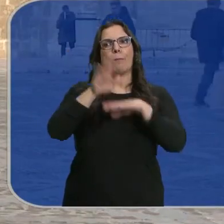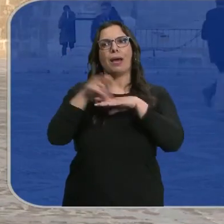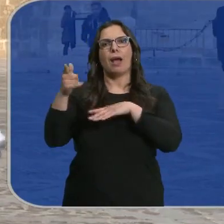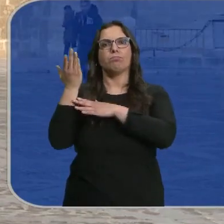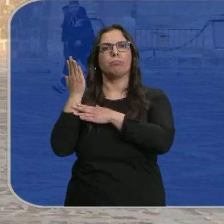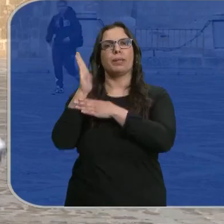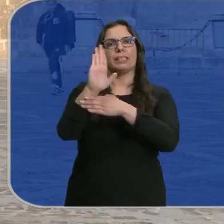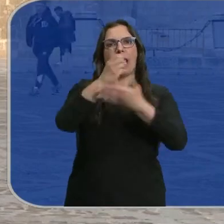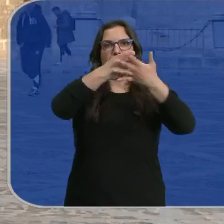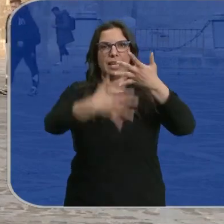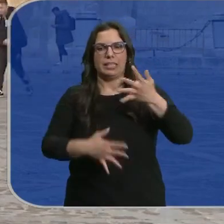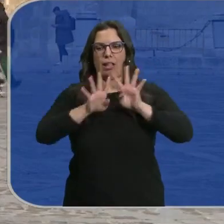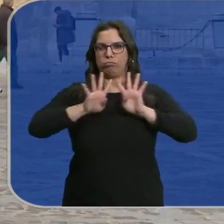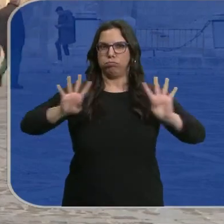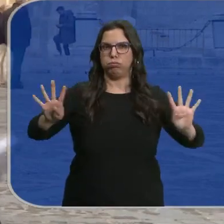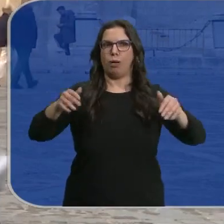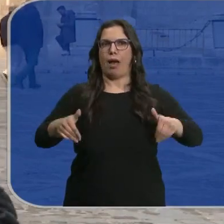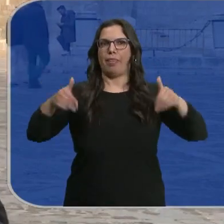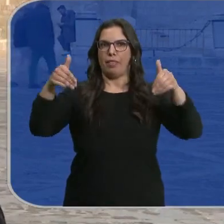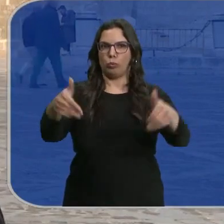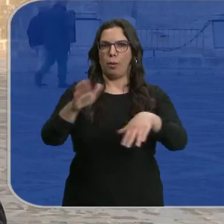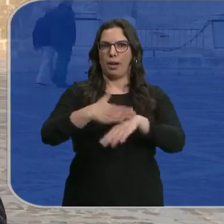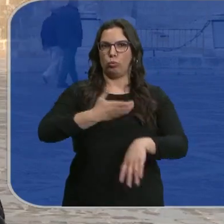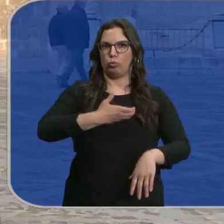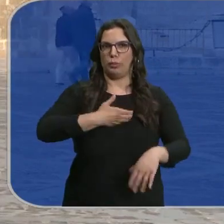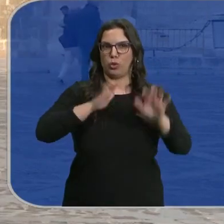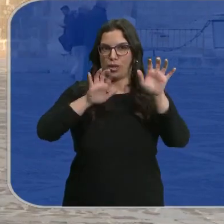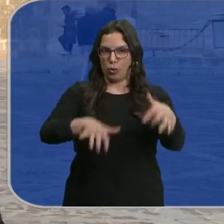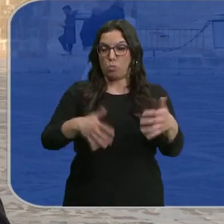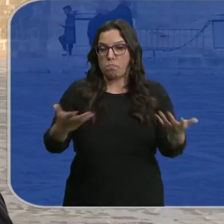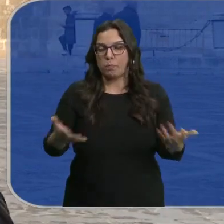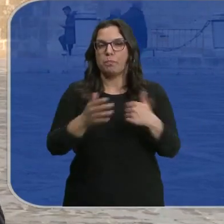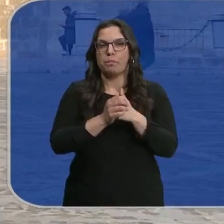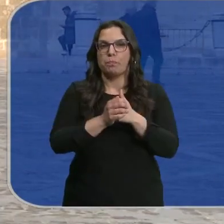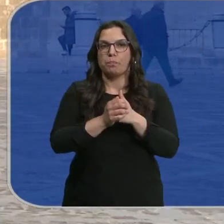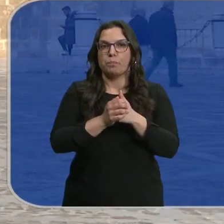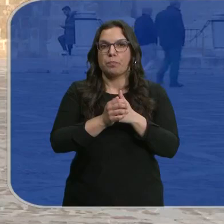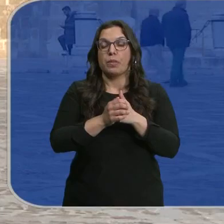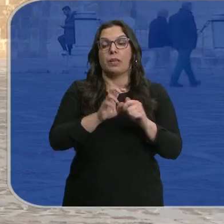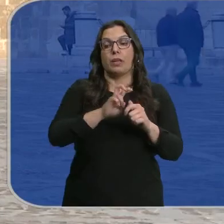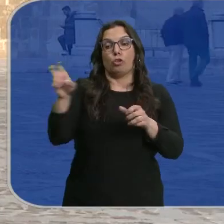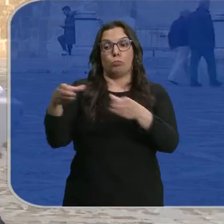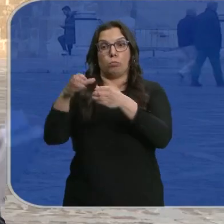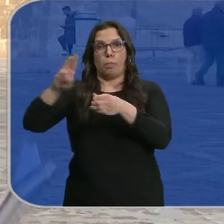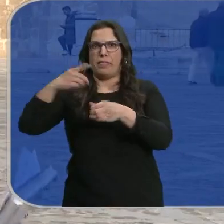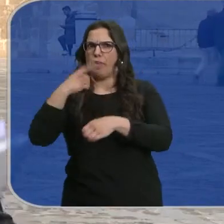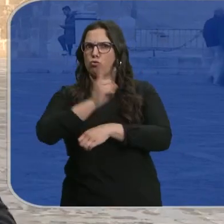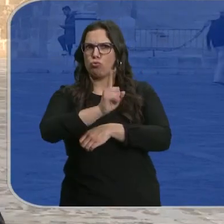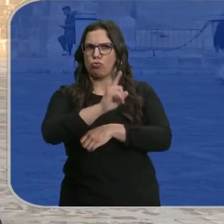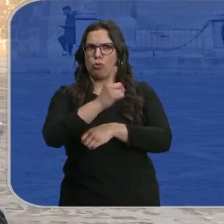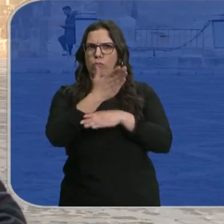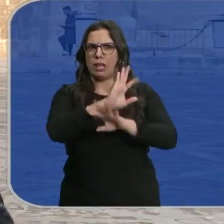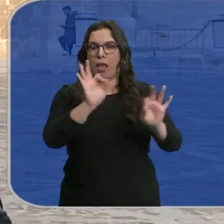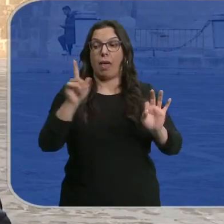presentar la lista de nombres de esa candidatura al Ayuntamiento de León. Se desautorizaba por parte del partido minutos